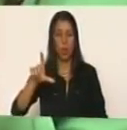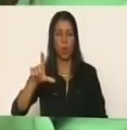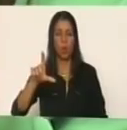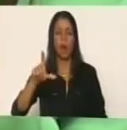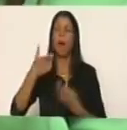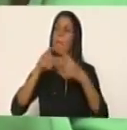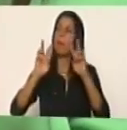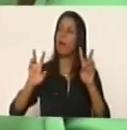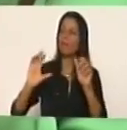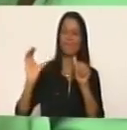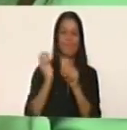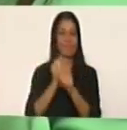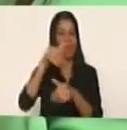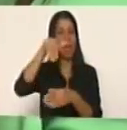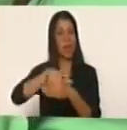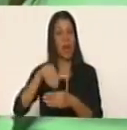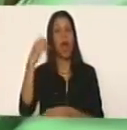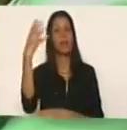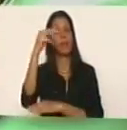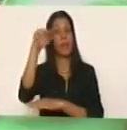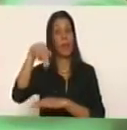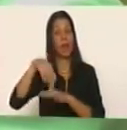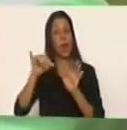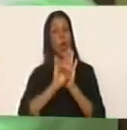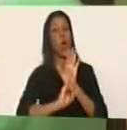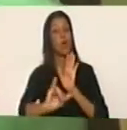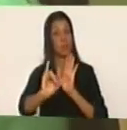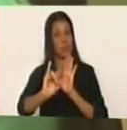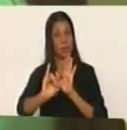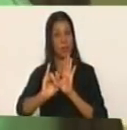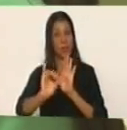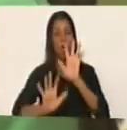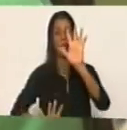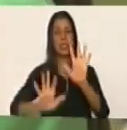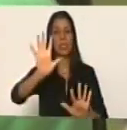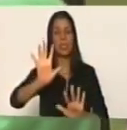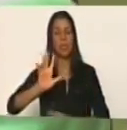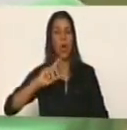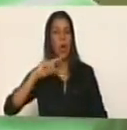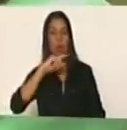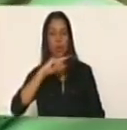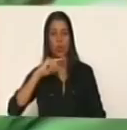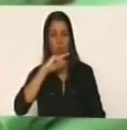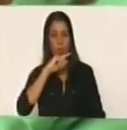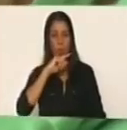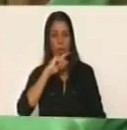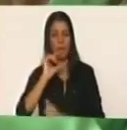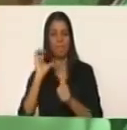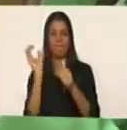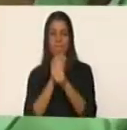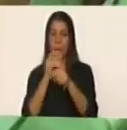paz con la elección de la Asamblea Nacional Constituyente. Y el 15 de octubre logramos otra cosa,